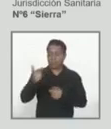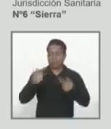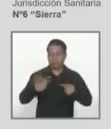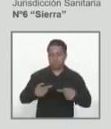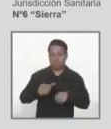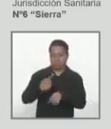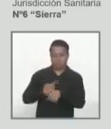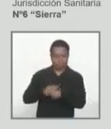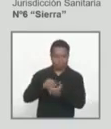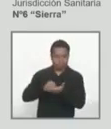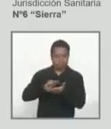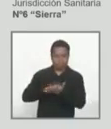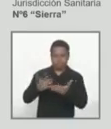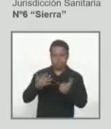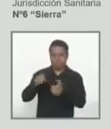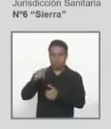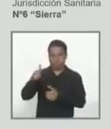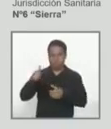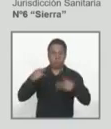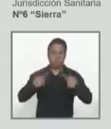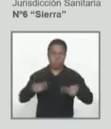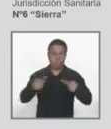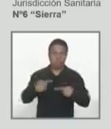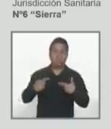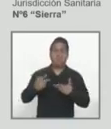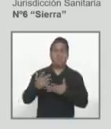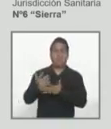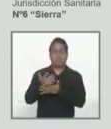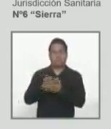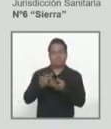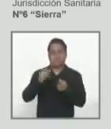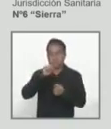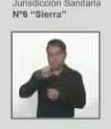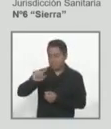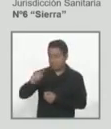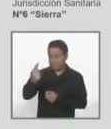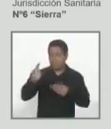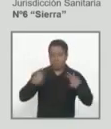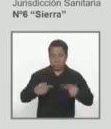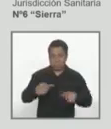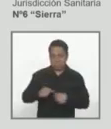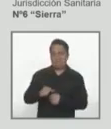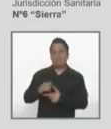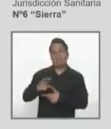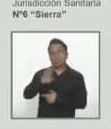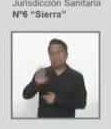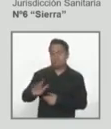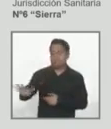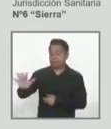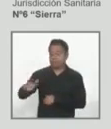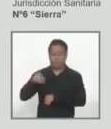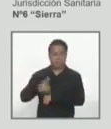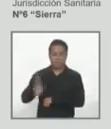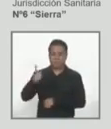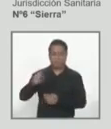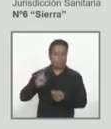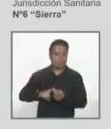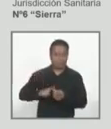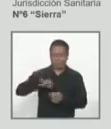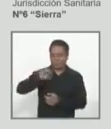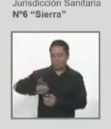confirmados, 611 recuperados y 71 defunciones. Y para la jurisdicción sanitaria número 6,